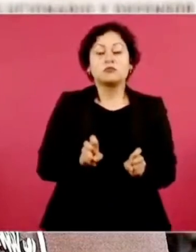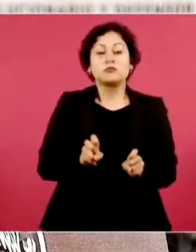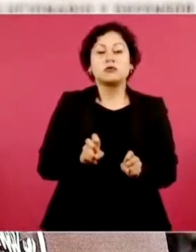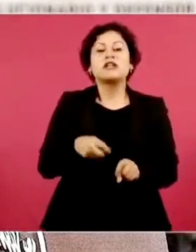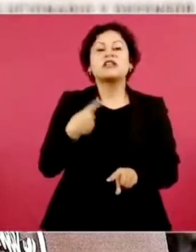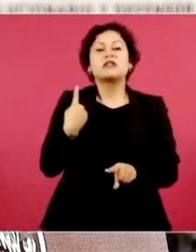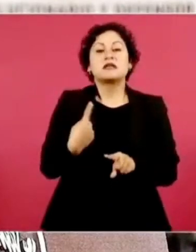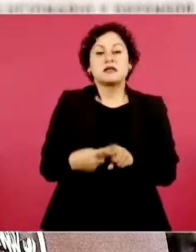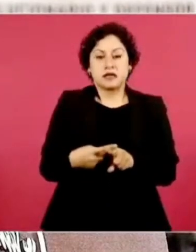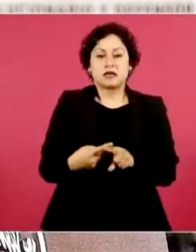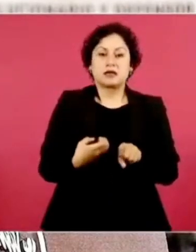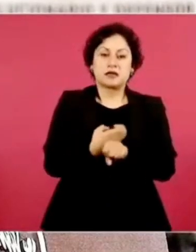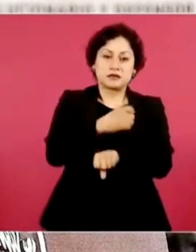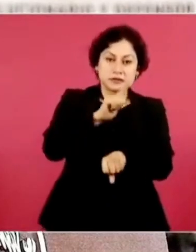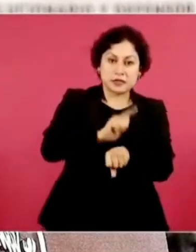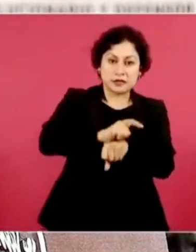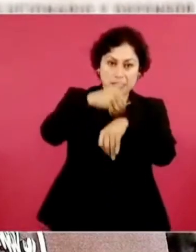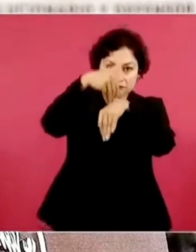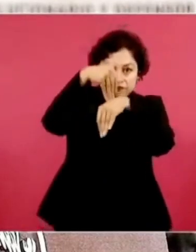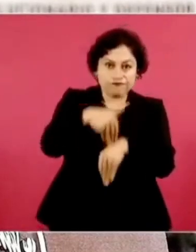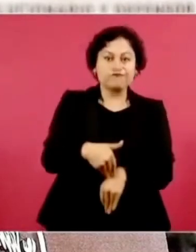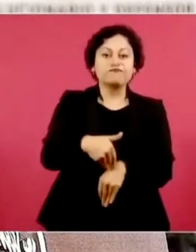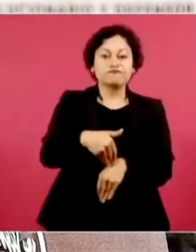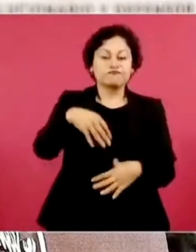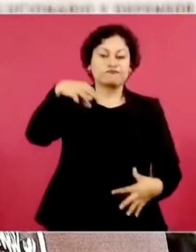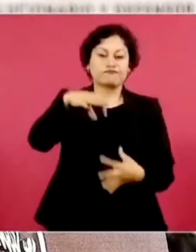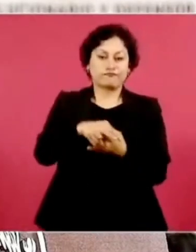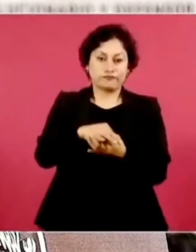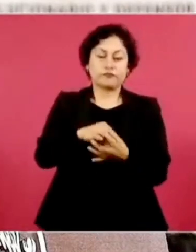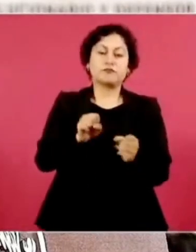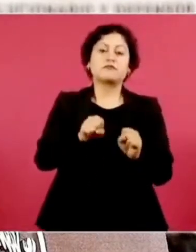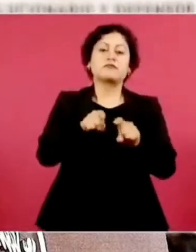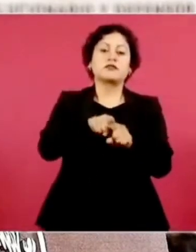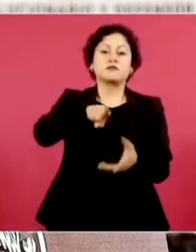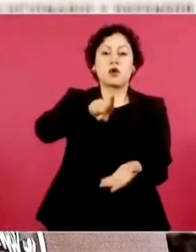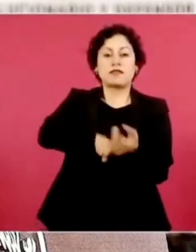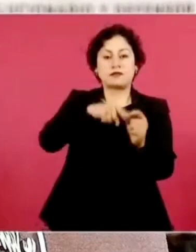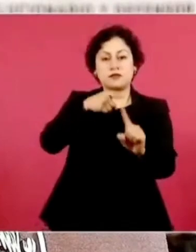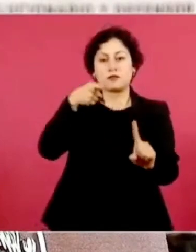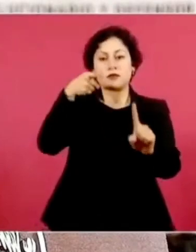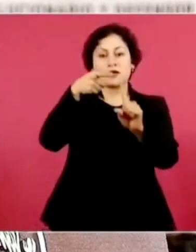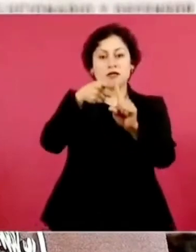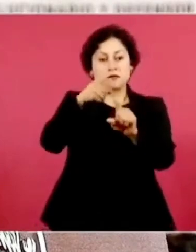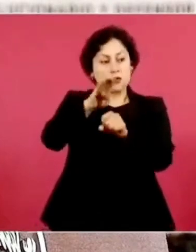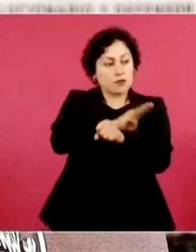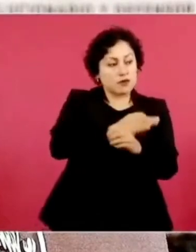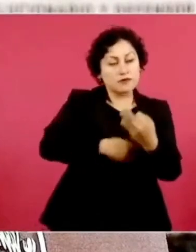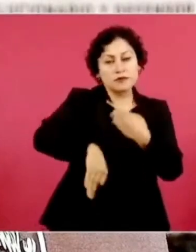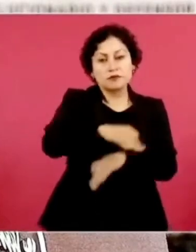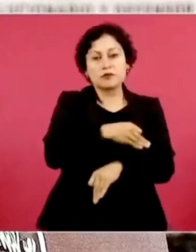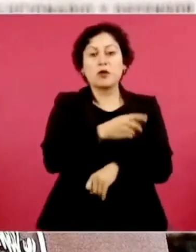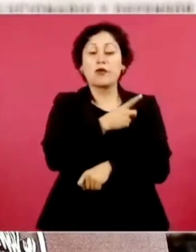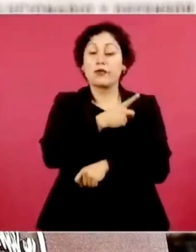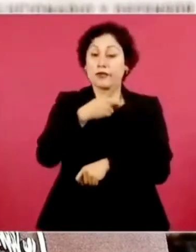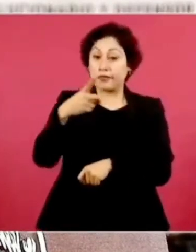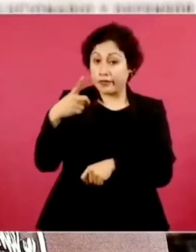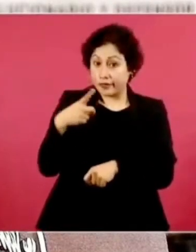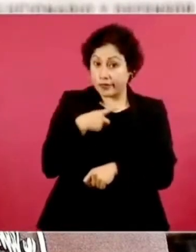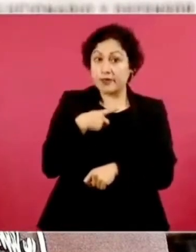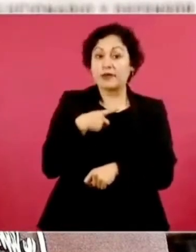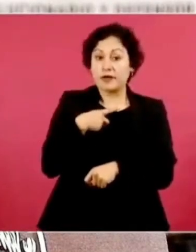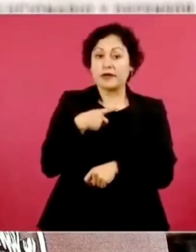estatal, así como los objetivos específicos que lo deben guiar, deberá verse reflejado en